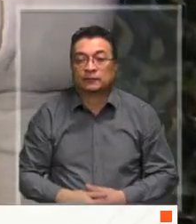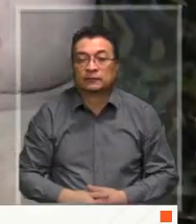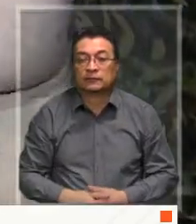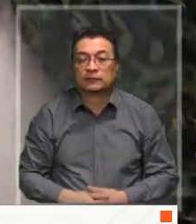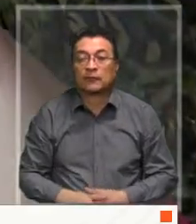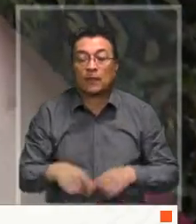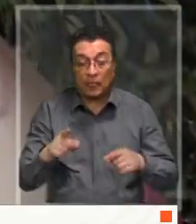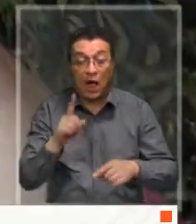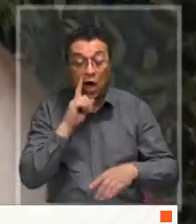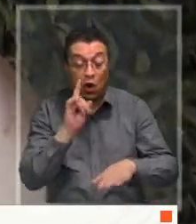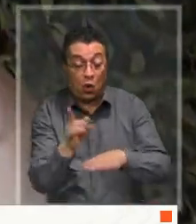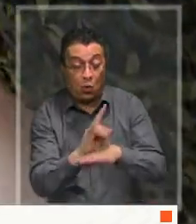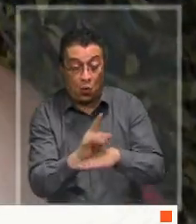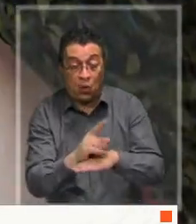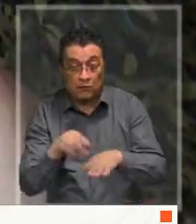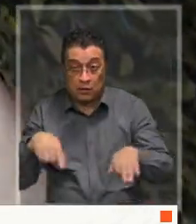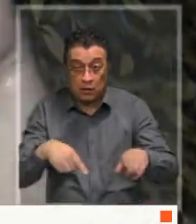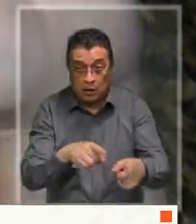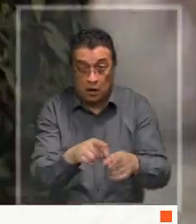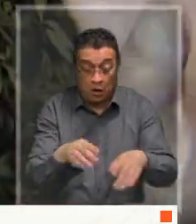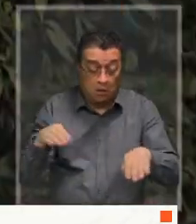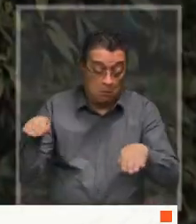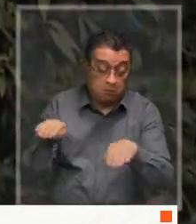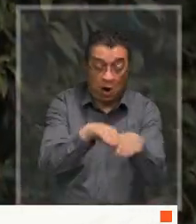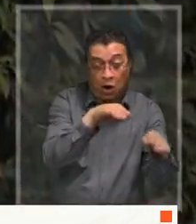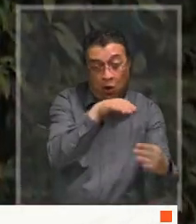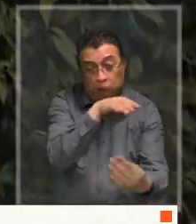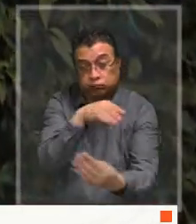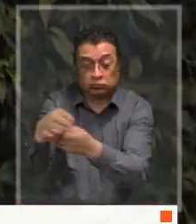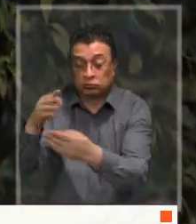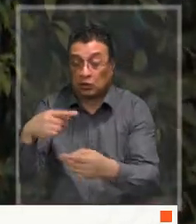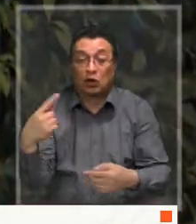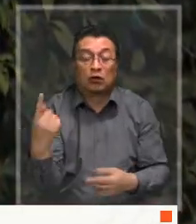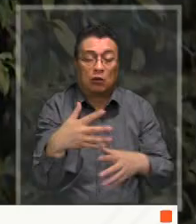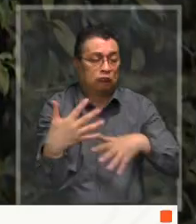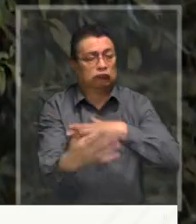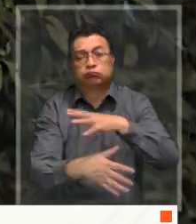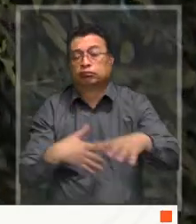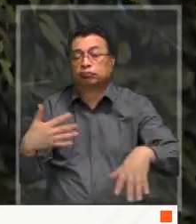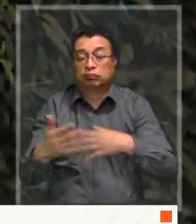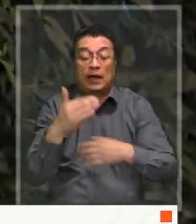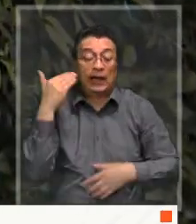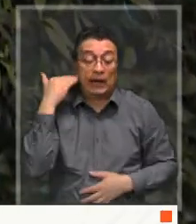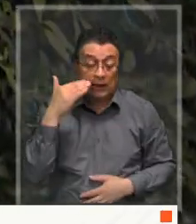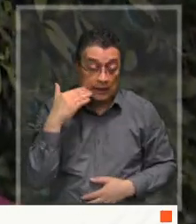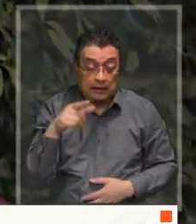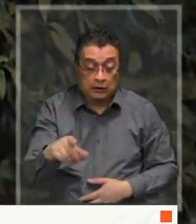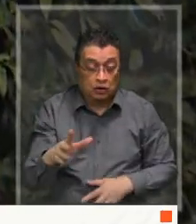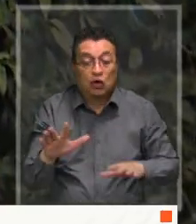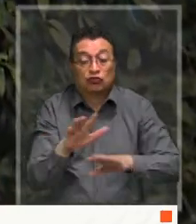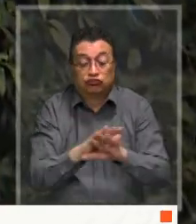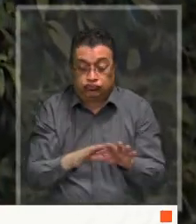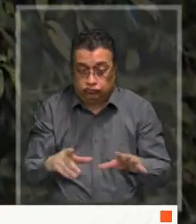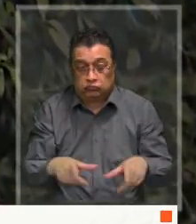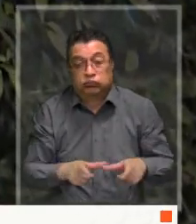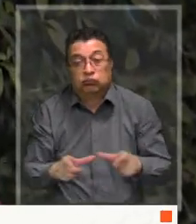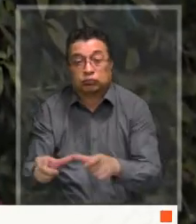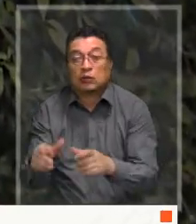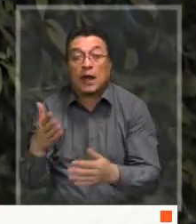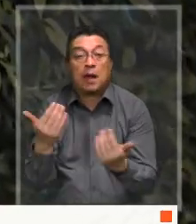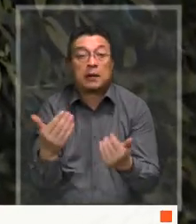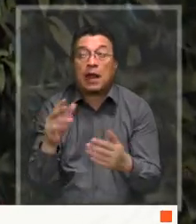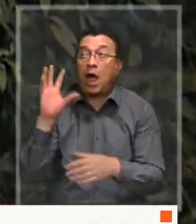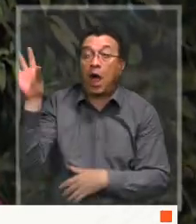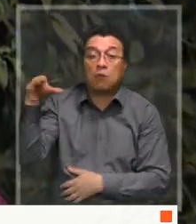Venían en un Uber, persecución policial, y la camioneta los chocó y de ahí ya todo se descontroló. O sea, los niños están resguardados, estamos esperando